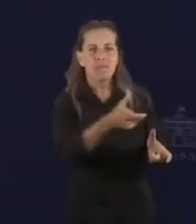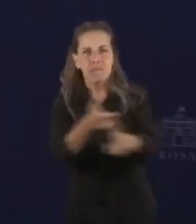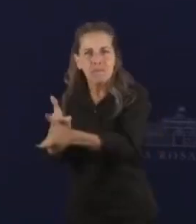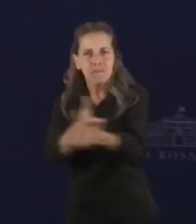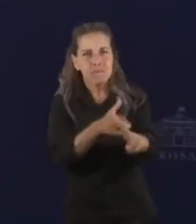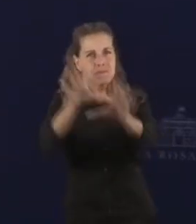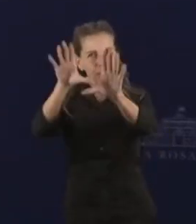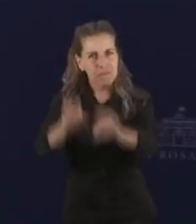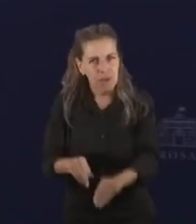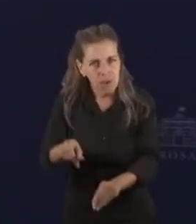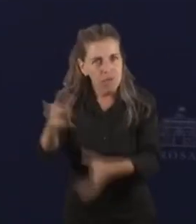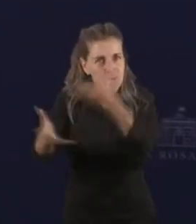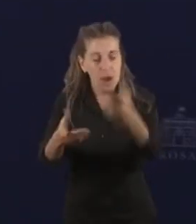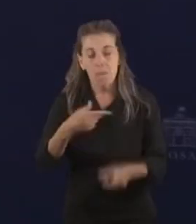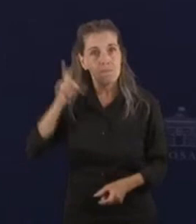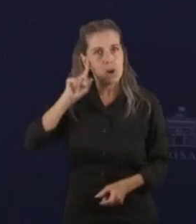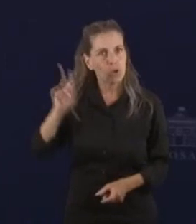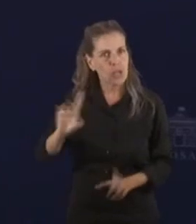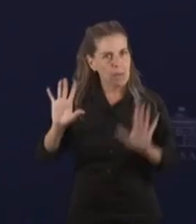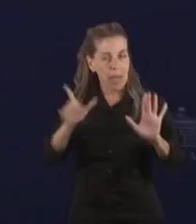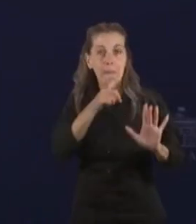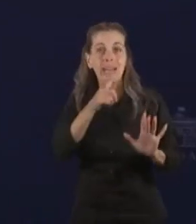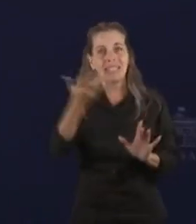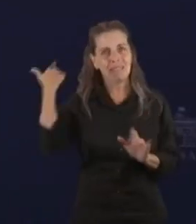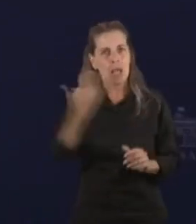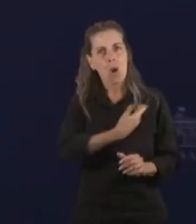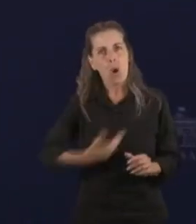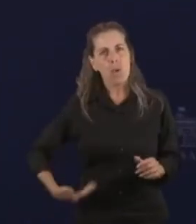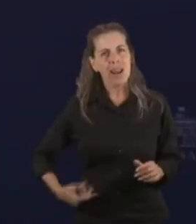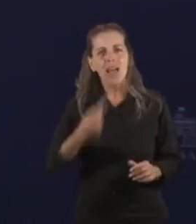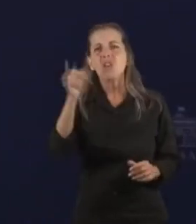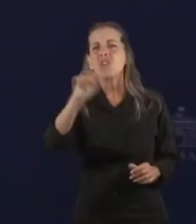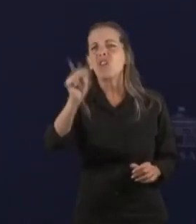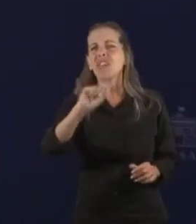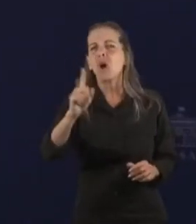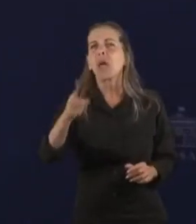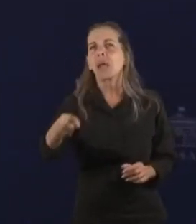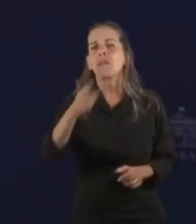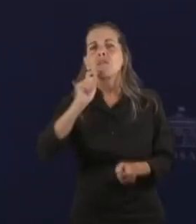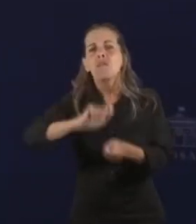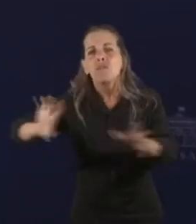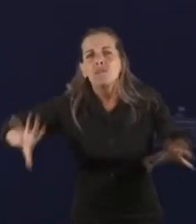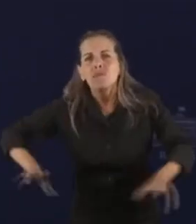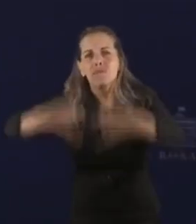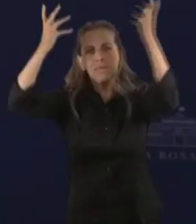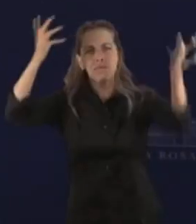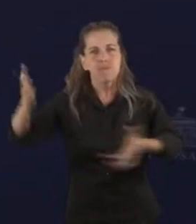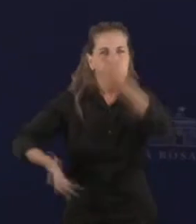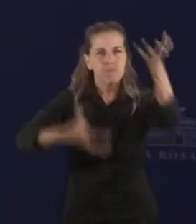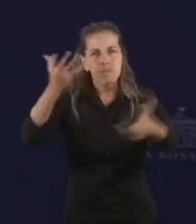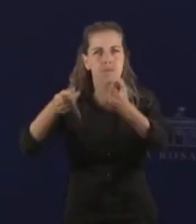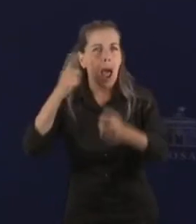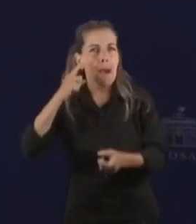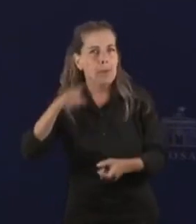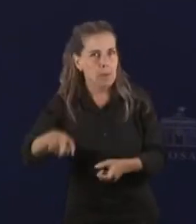lo que dijo el gobernador no fue que habían confirmado que hubo intencionalidad sino que había indicios